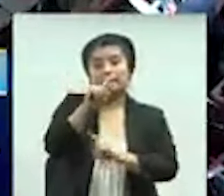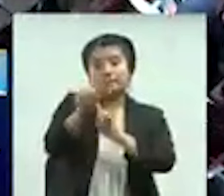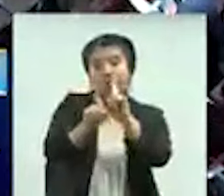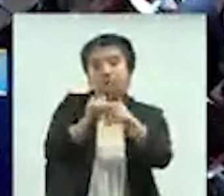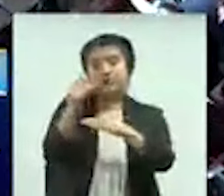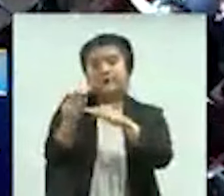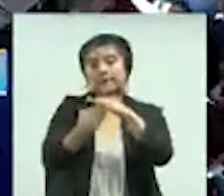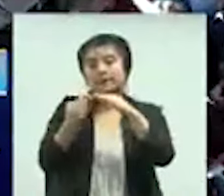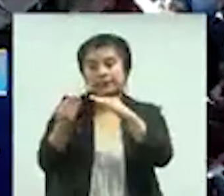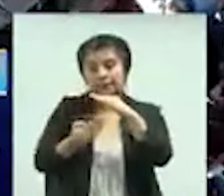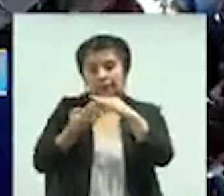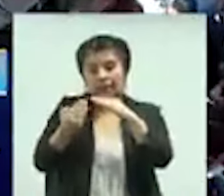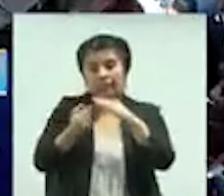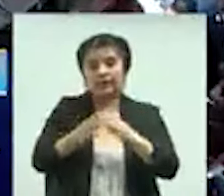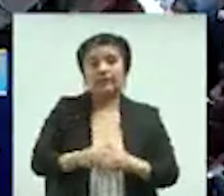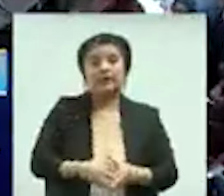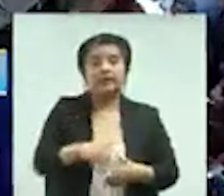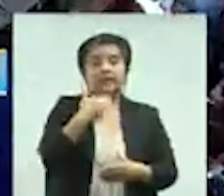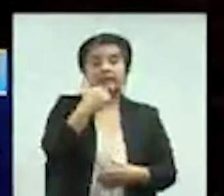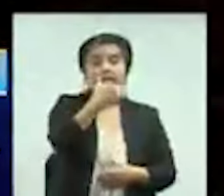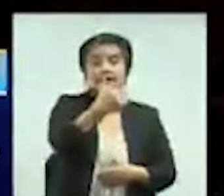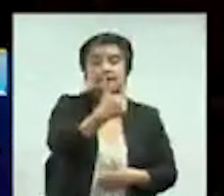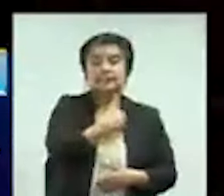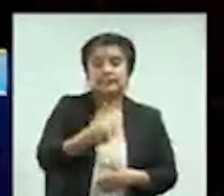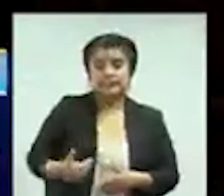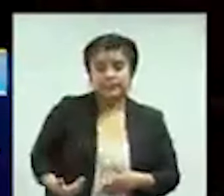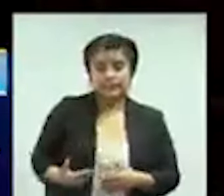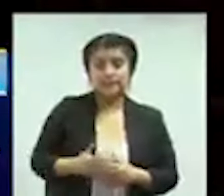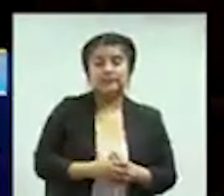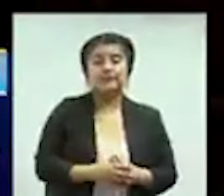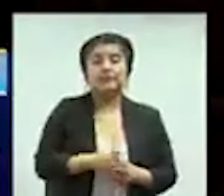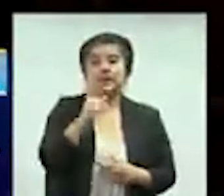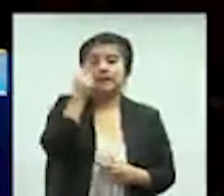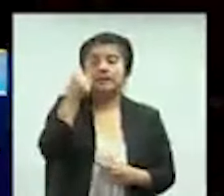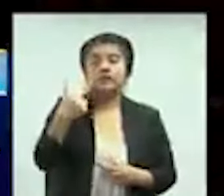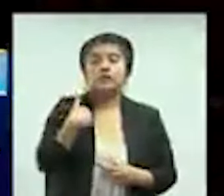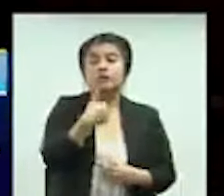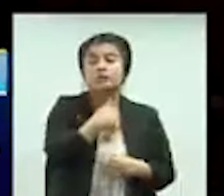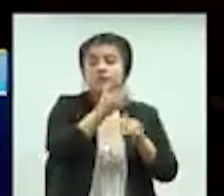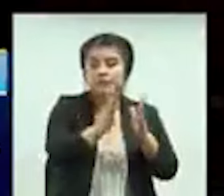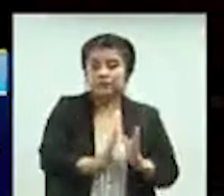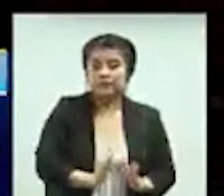básica. Gracias, presidente. Señor ministro,